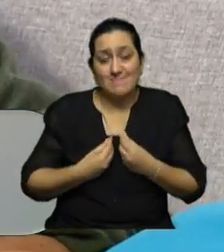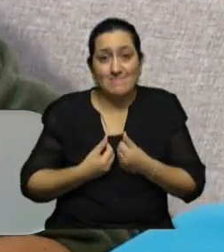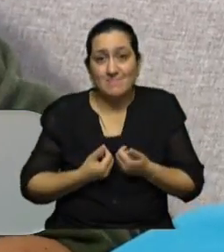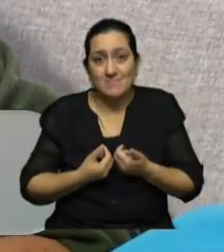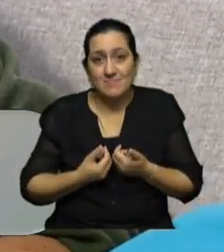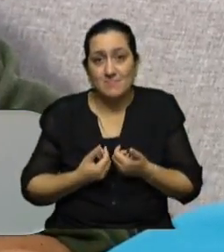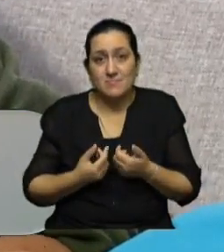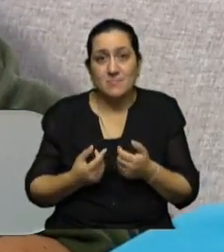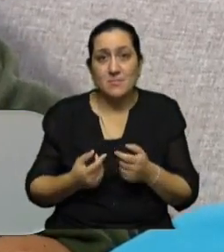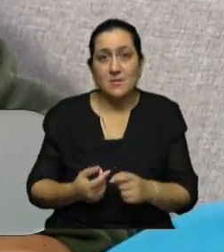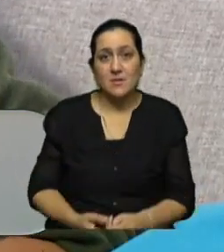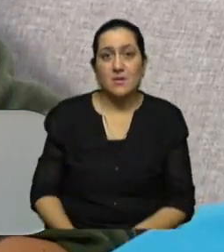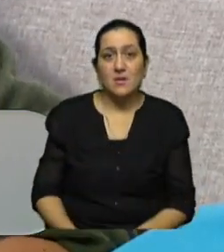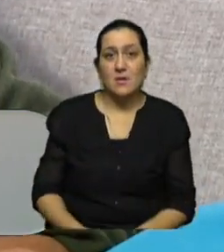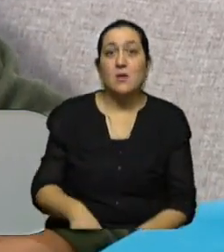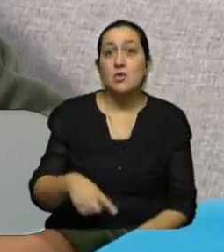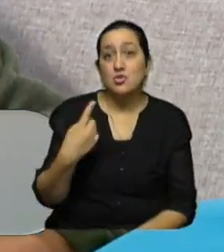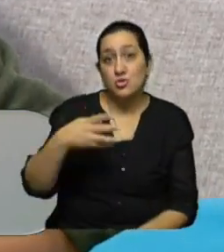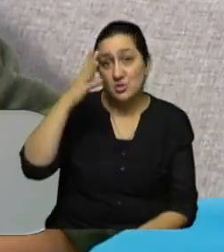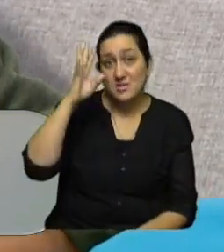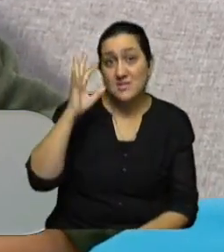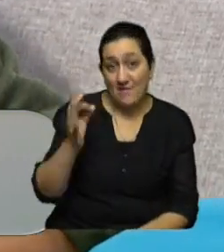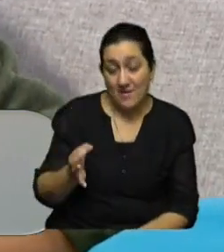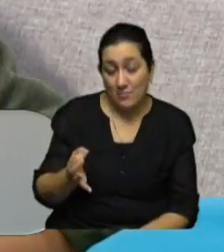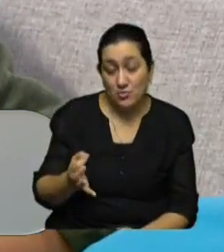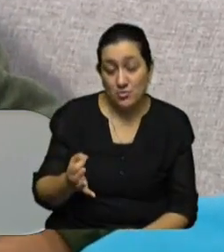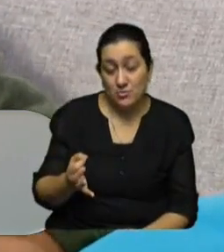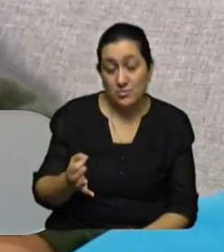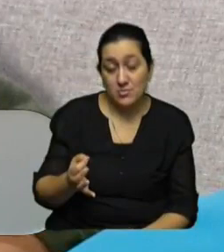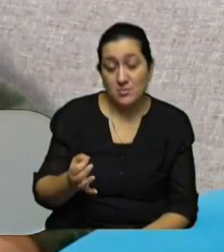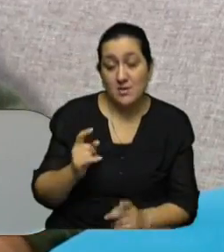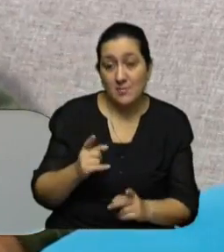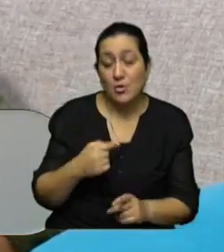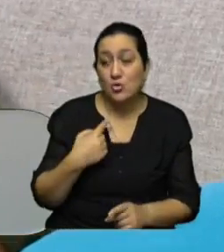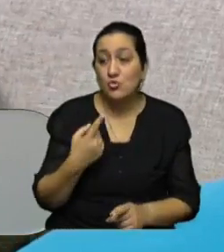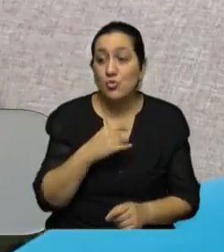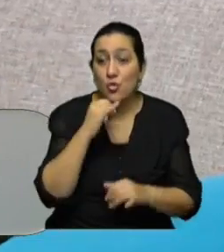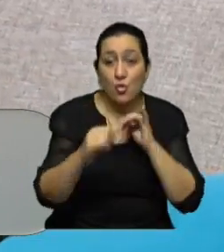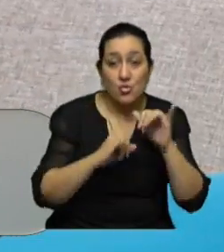también sabemos eso y por eso también lo que transmitimos